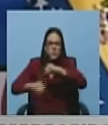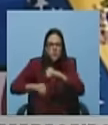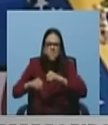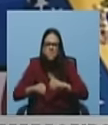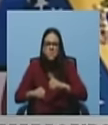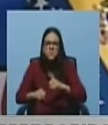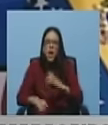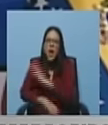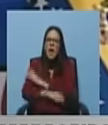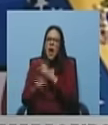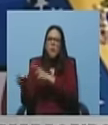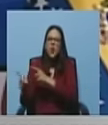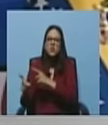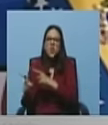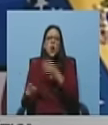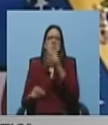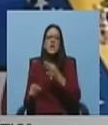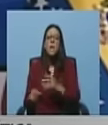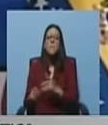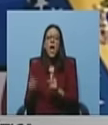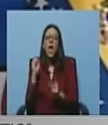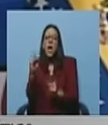la derecha venezolana sale en defensa